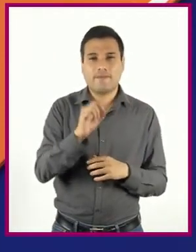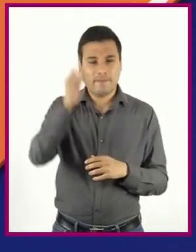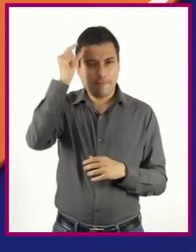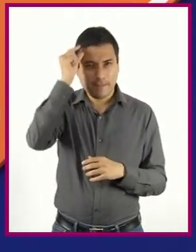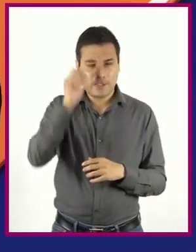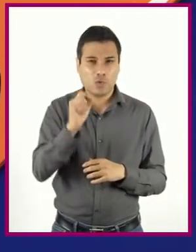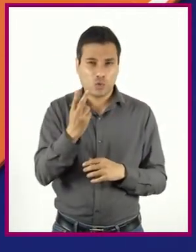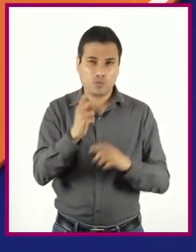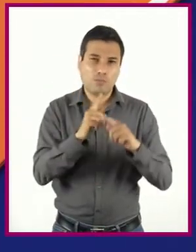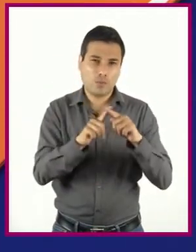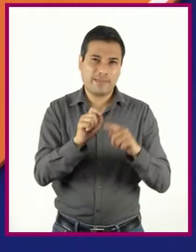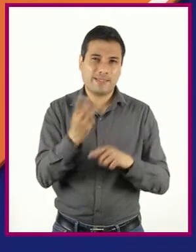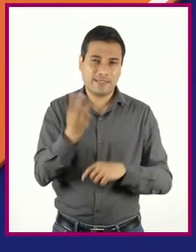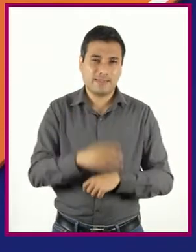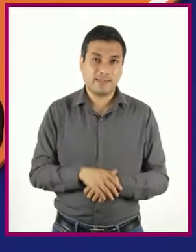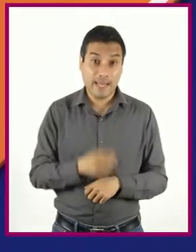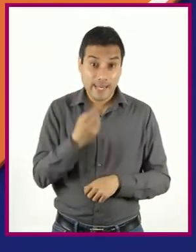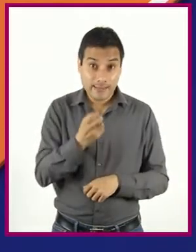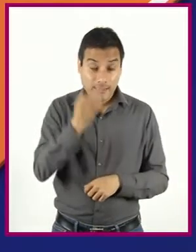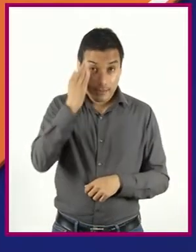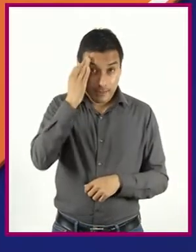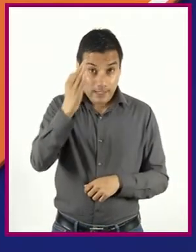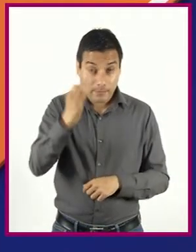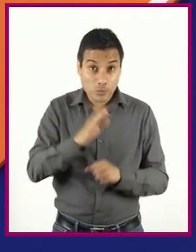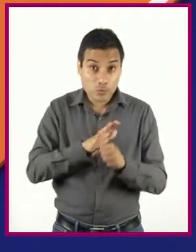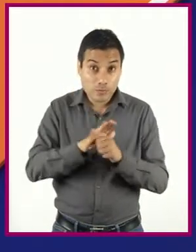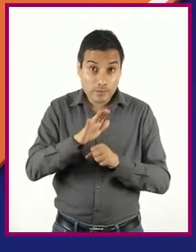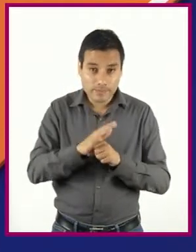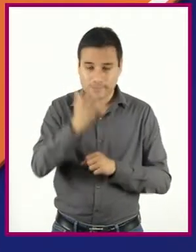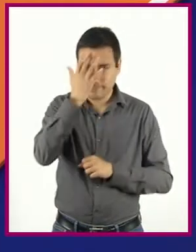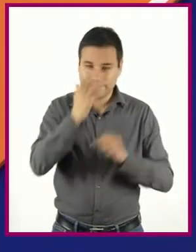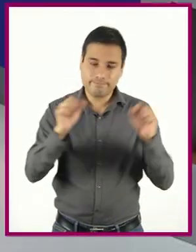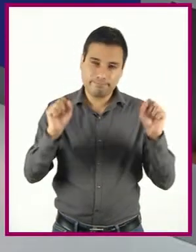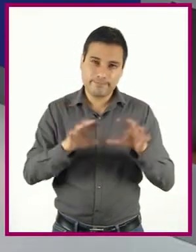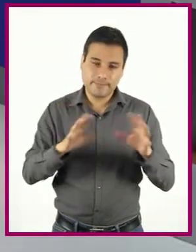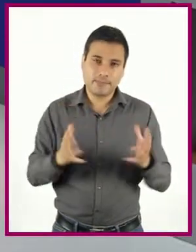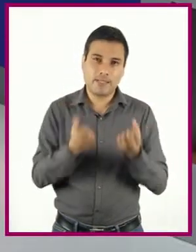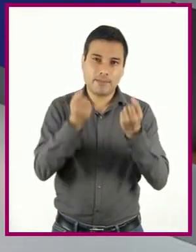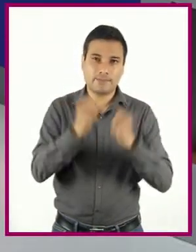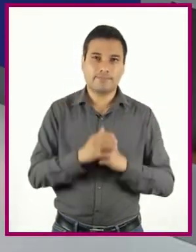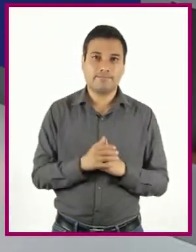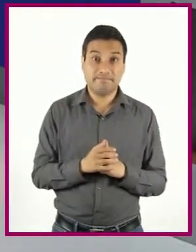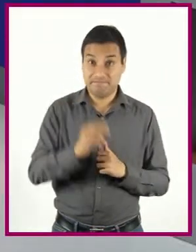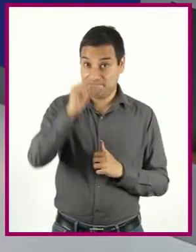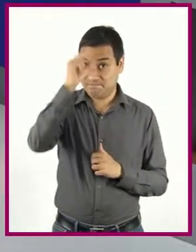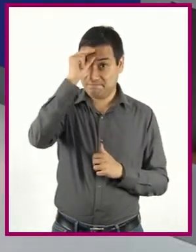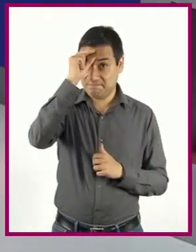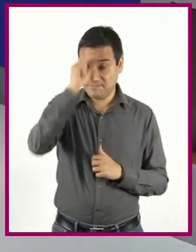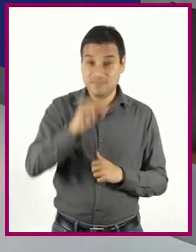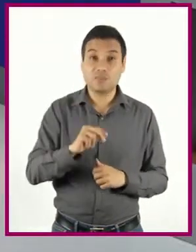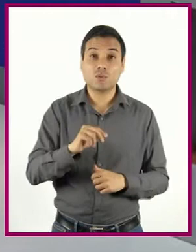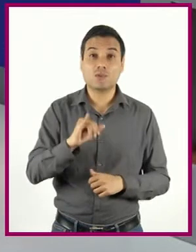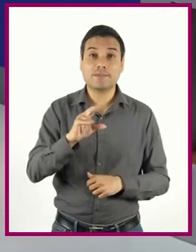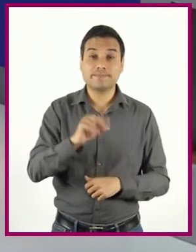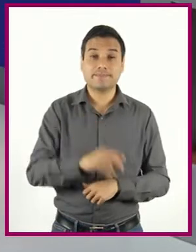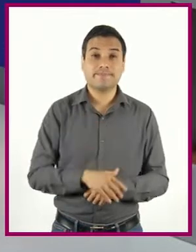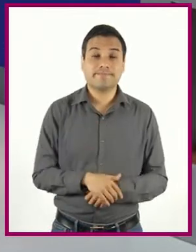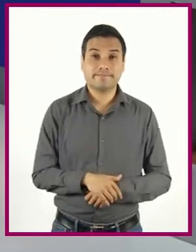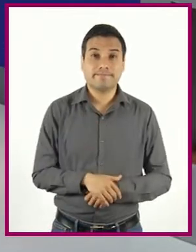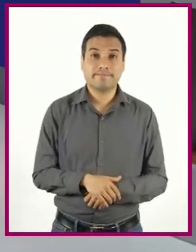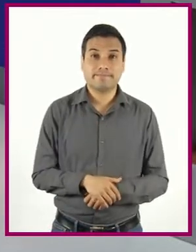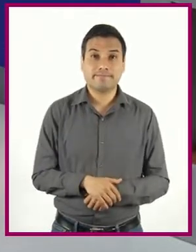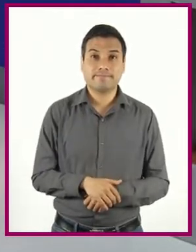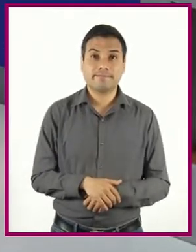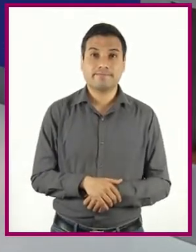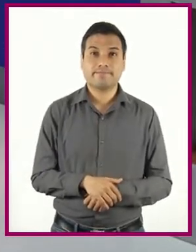Tiempo suficiente para que el mago salvara su cabeza. ¡Qué inteligente, ¿verdad? Les